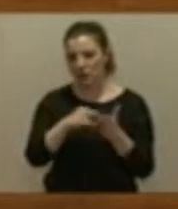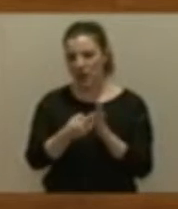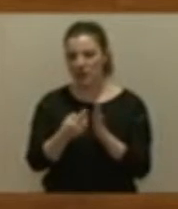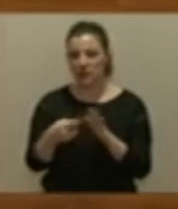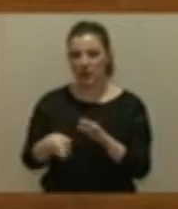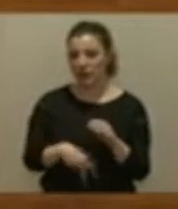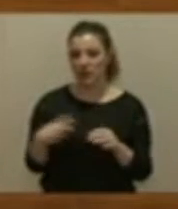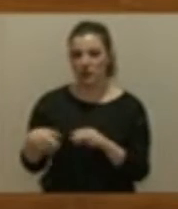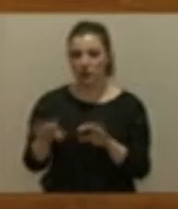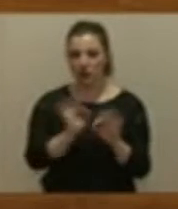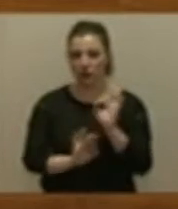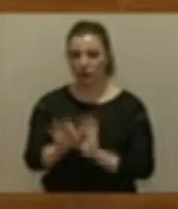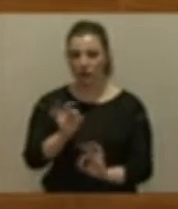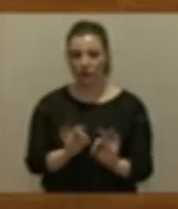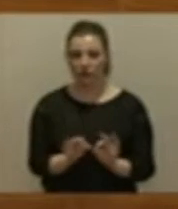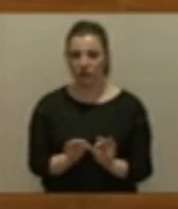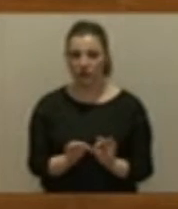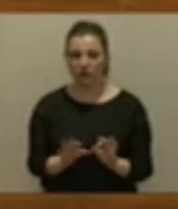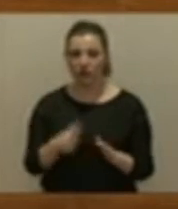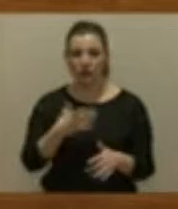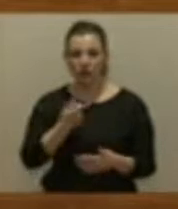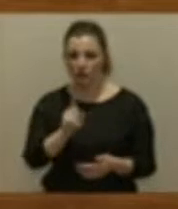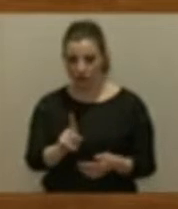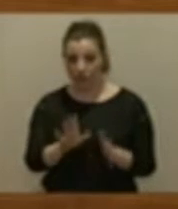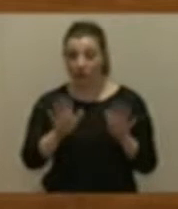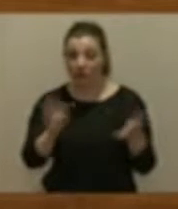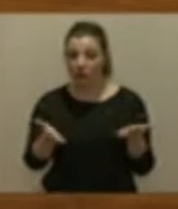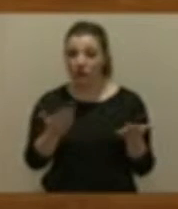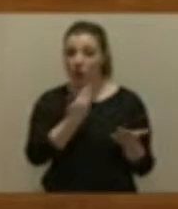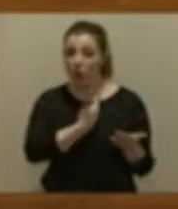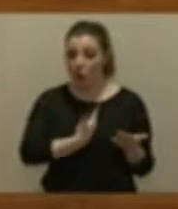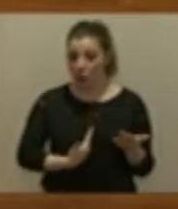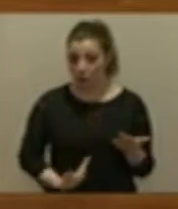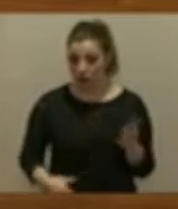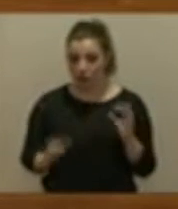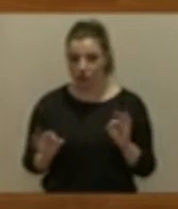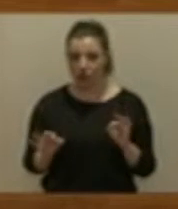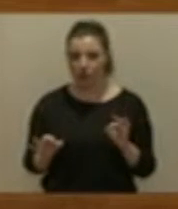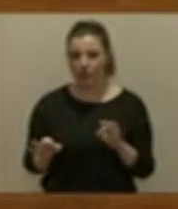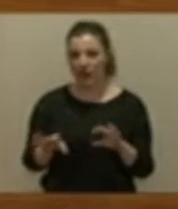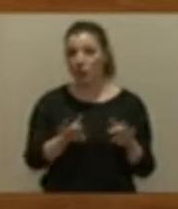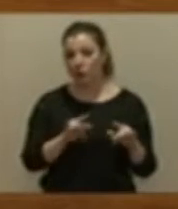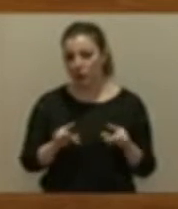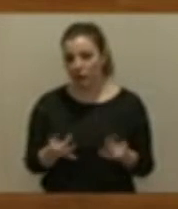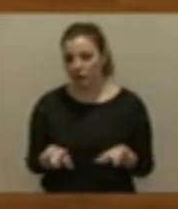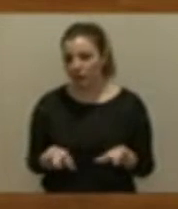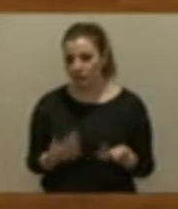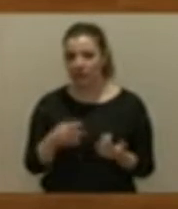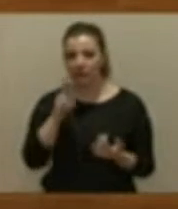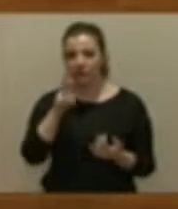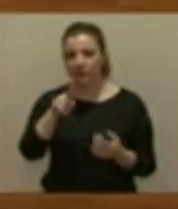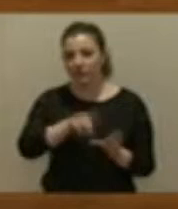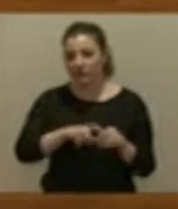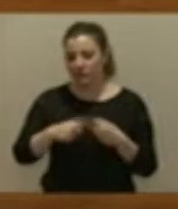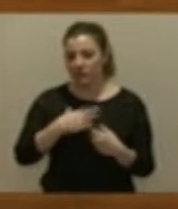ordenación? Probablemente no, pues cuando los dueños del polvorín están vigilantes y son partícipes de las